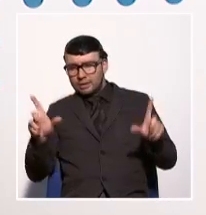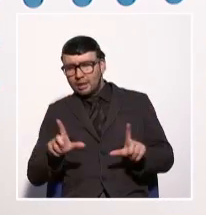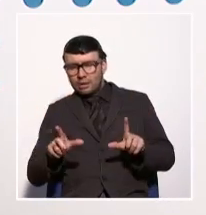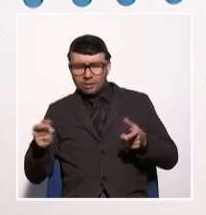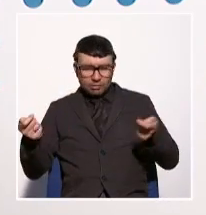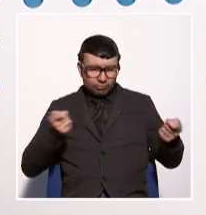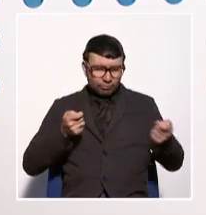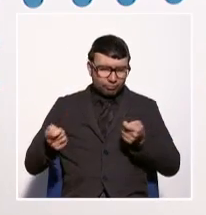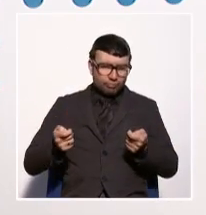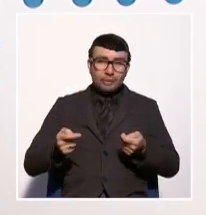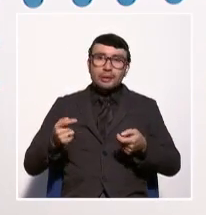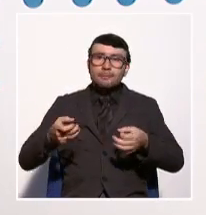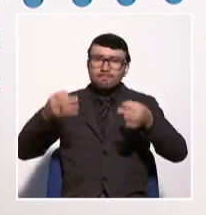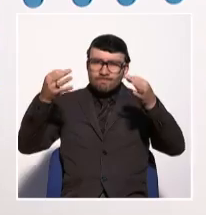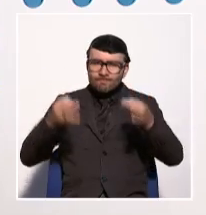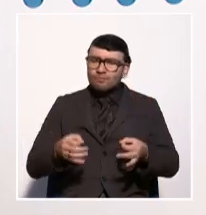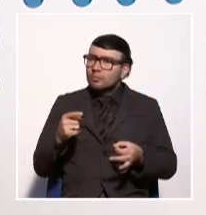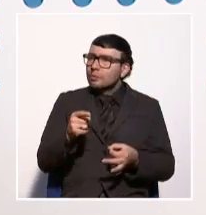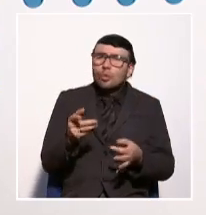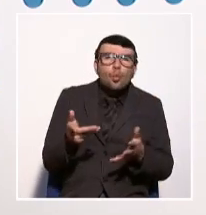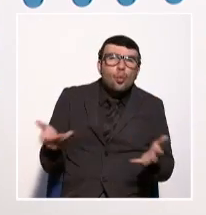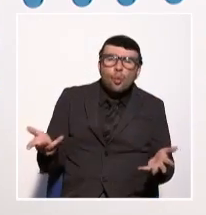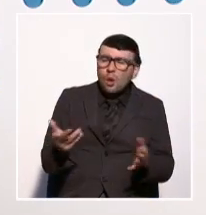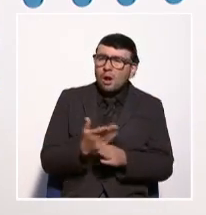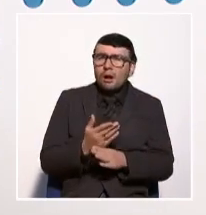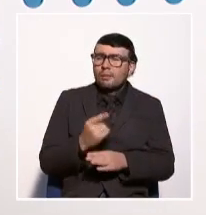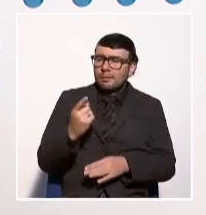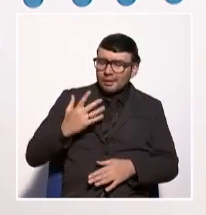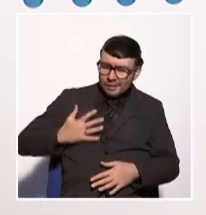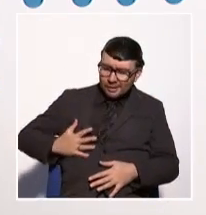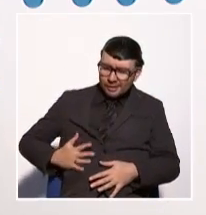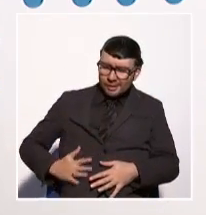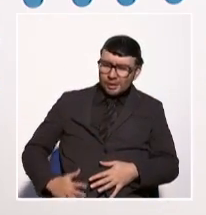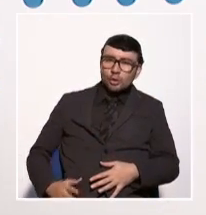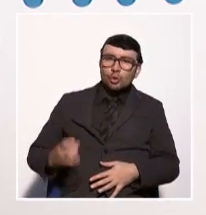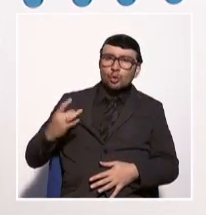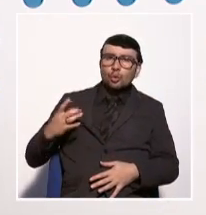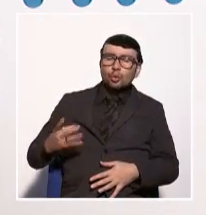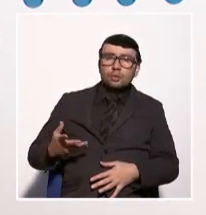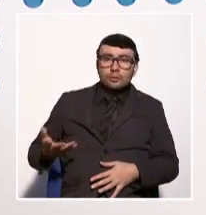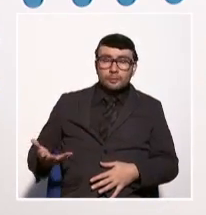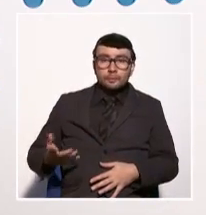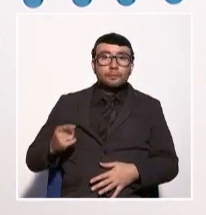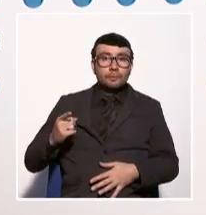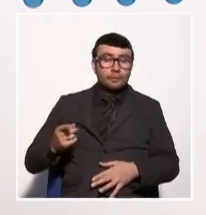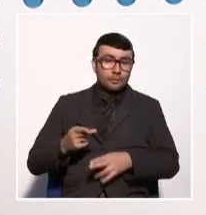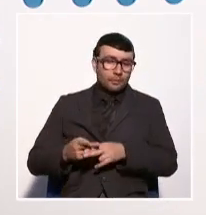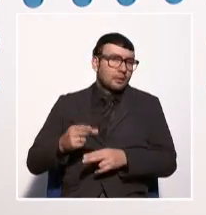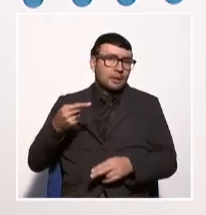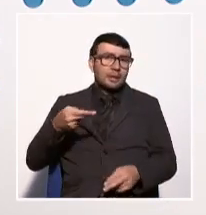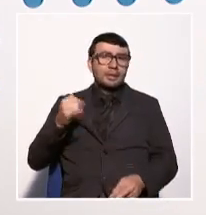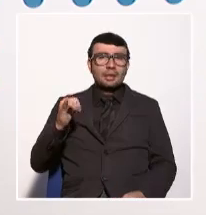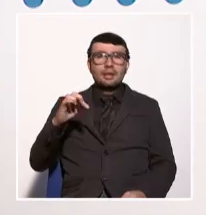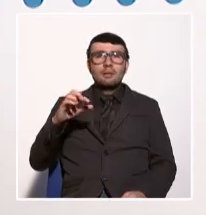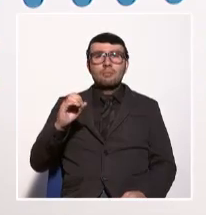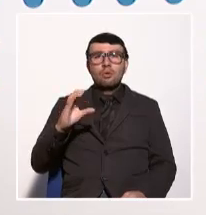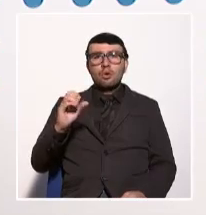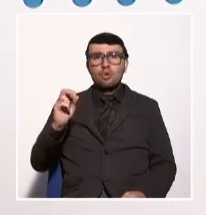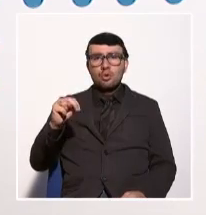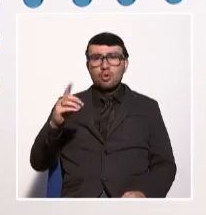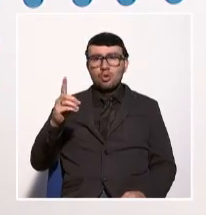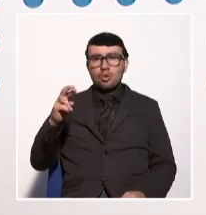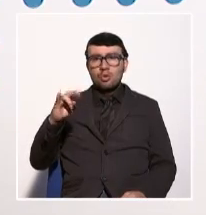bien qué cuál es la causante de este dolor entonces es un dolor se llama dolor de hipocondría algo en específico